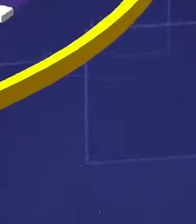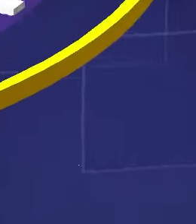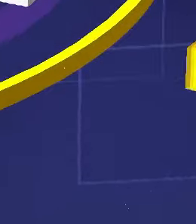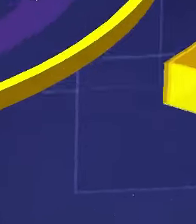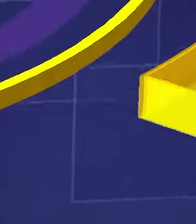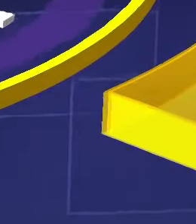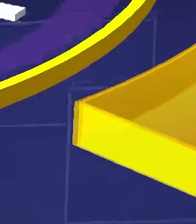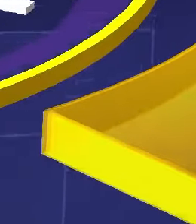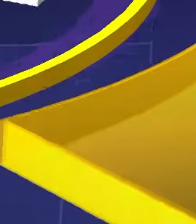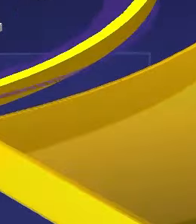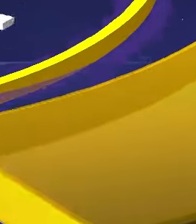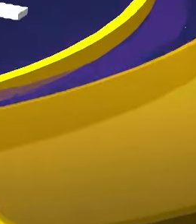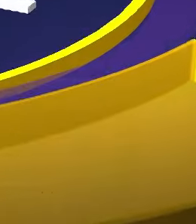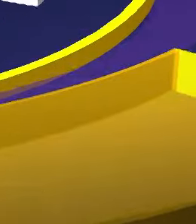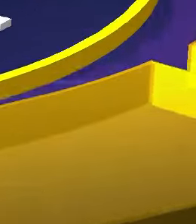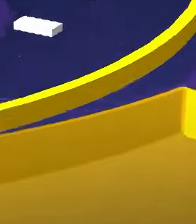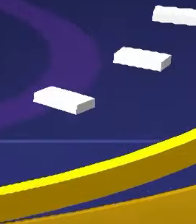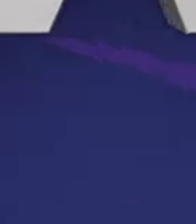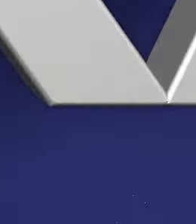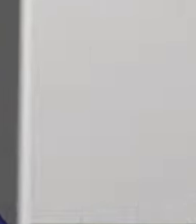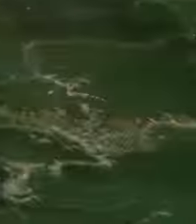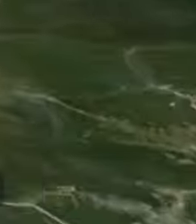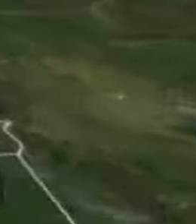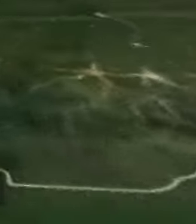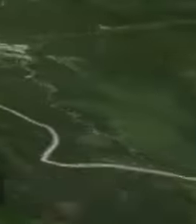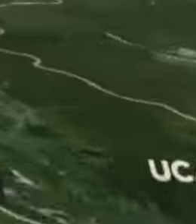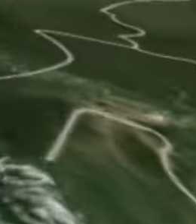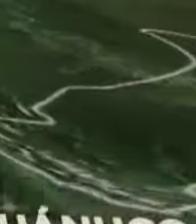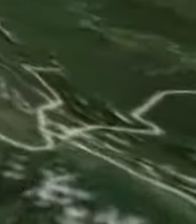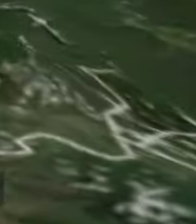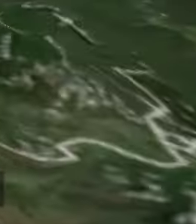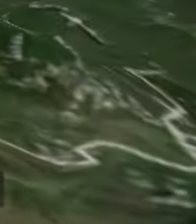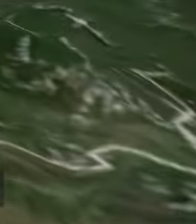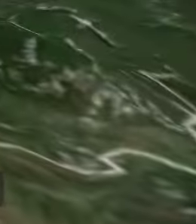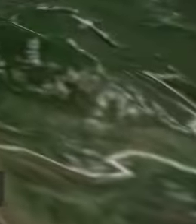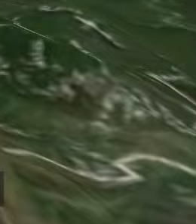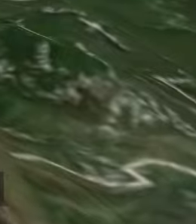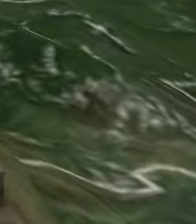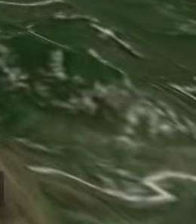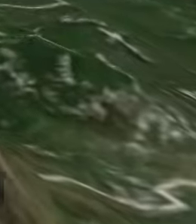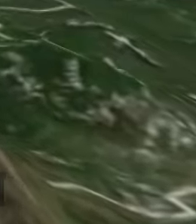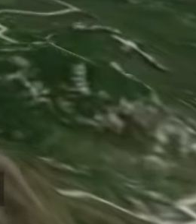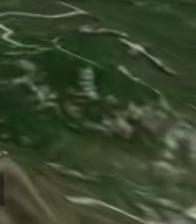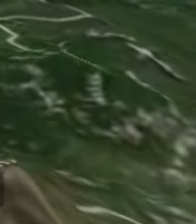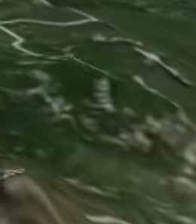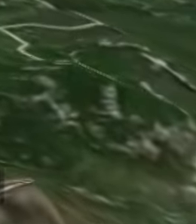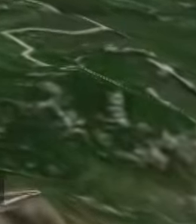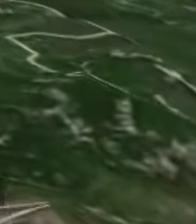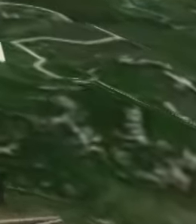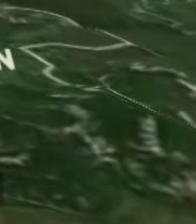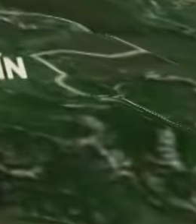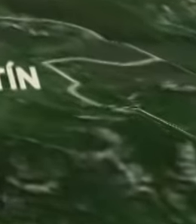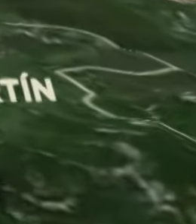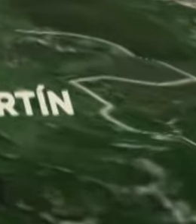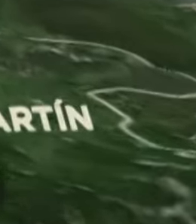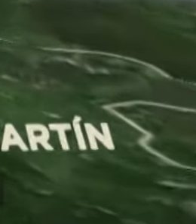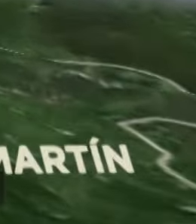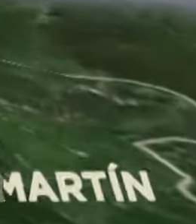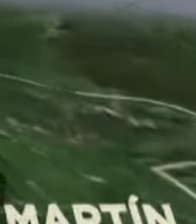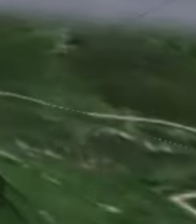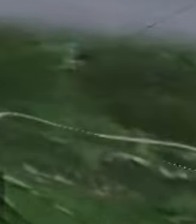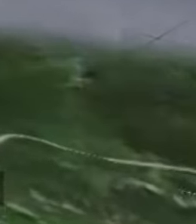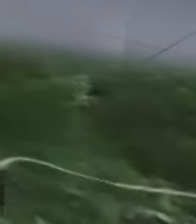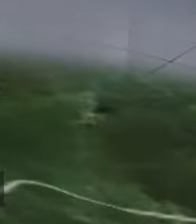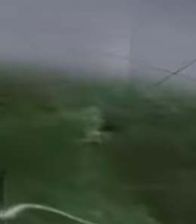nos vamos en este momento es noticia Ahora nos vamos con Jonathan pacherres hasta Trujillo porque un estudiante de